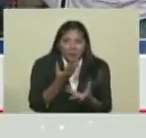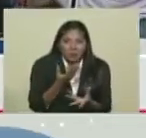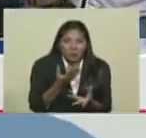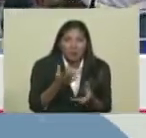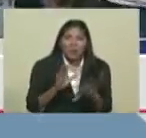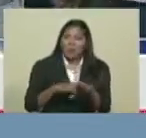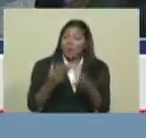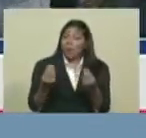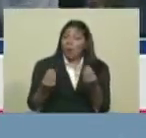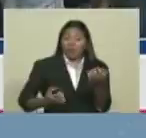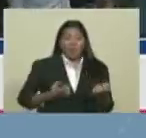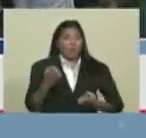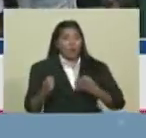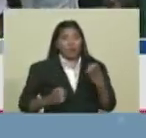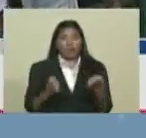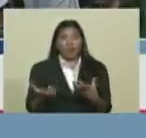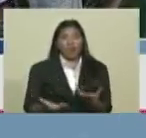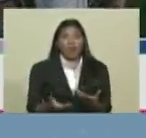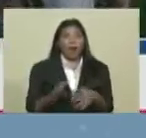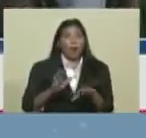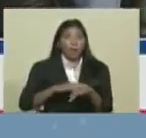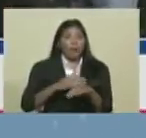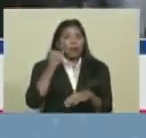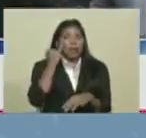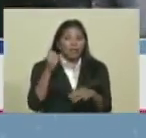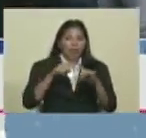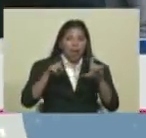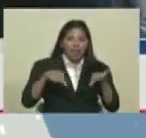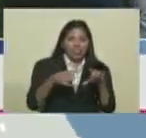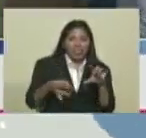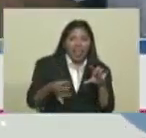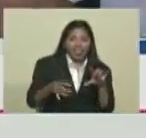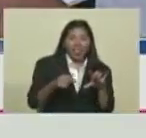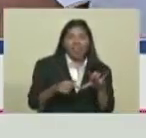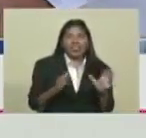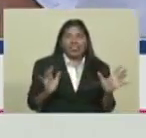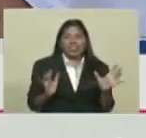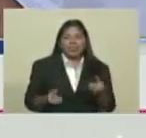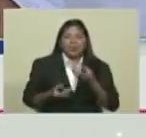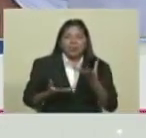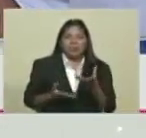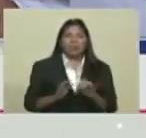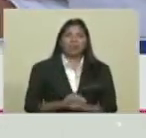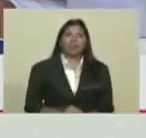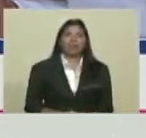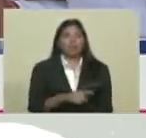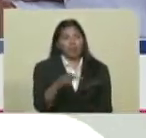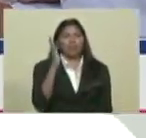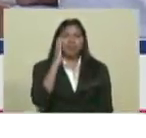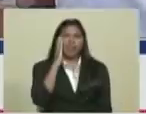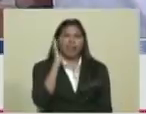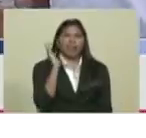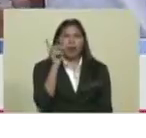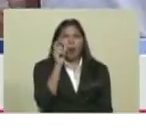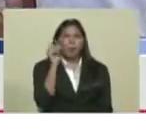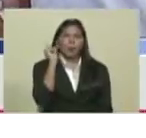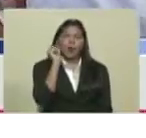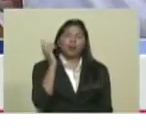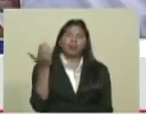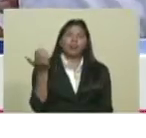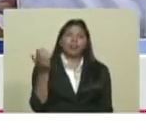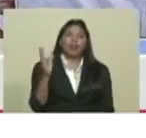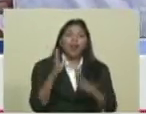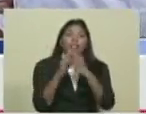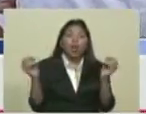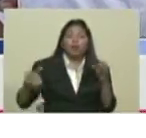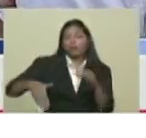emocionante de los planes que estamos haciendo con el carnet de la patria, casi que se me sale. Ya saben, muchachos y muchachas, hombres y mujeres, todos